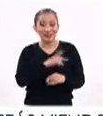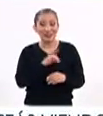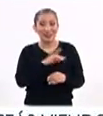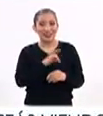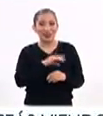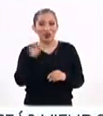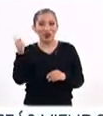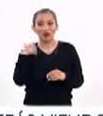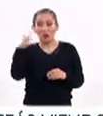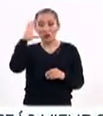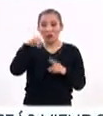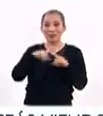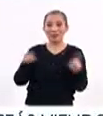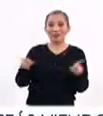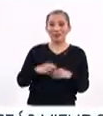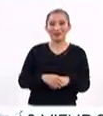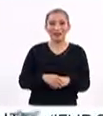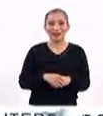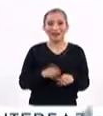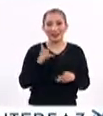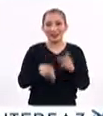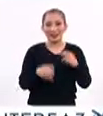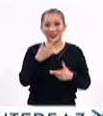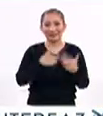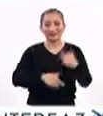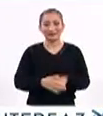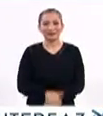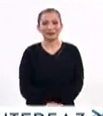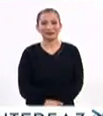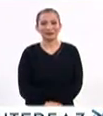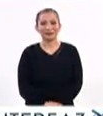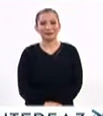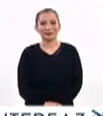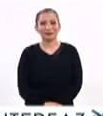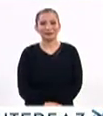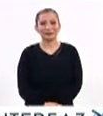miedo de otra cultura distinta. Bueno, vamos a hacer una pausa y regresamos.